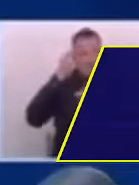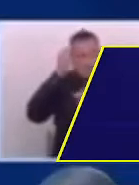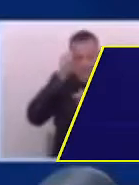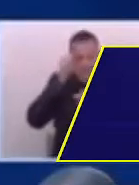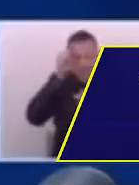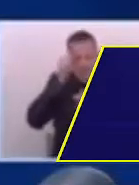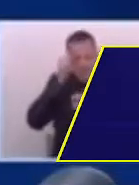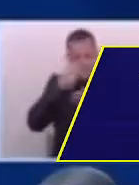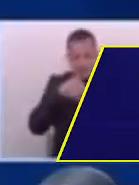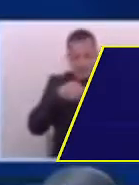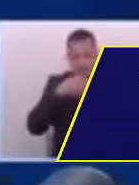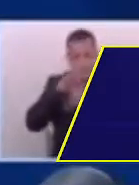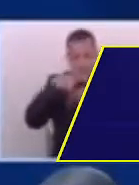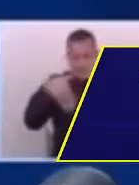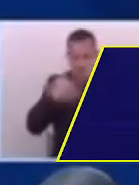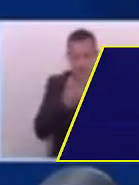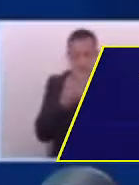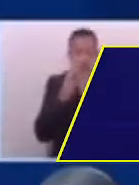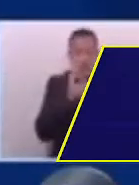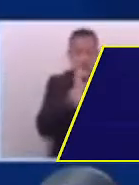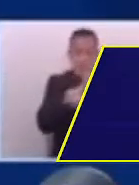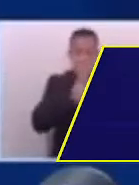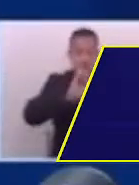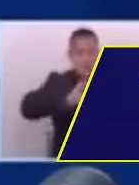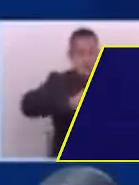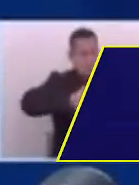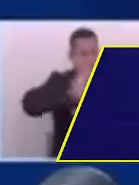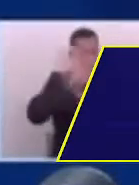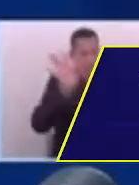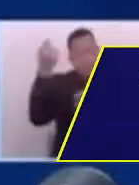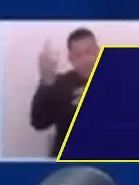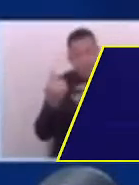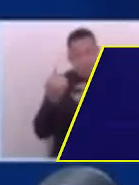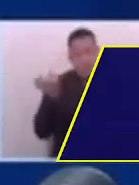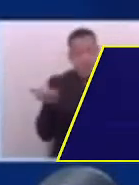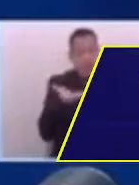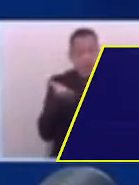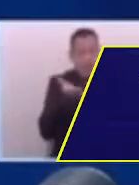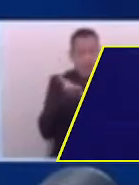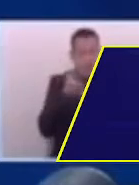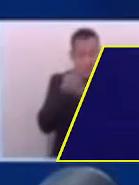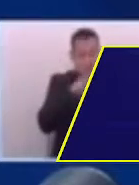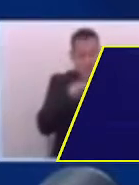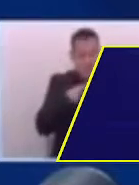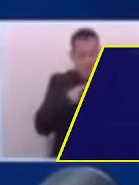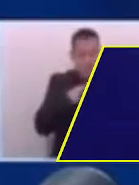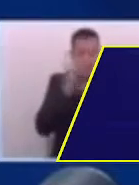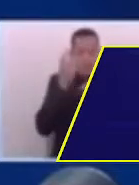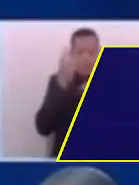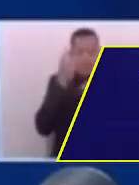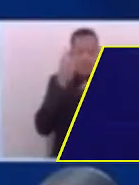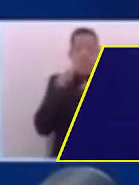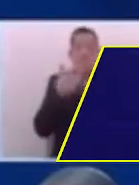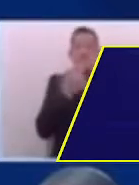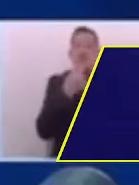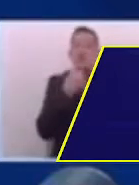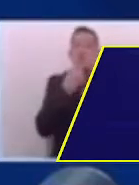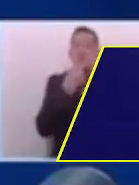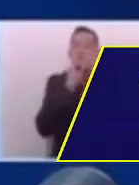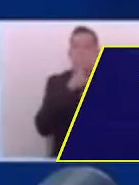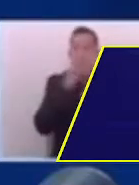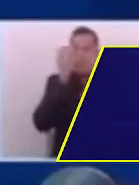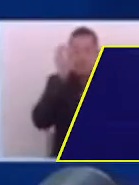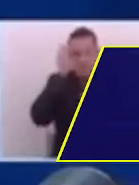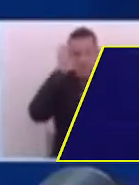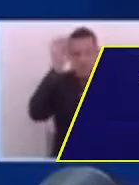todo lo que van a decir que lo único que dejan claro es que les han hecho el discurso y que ni siquiera entienden lo que están diciendo porque dicen estas